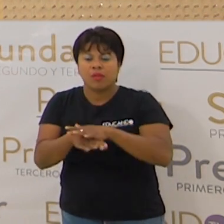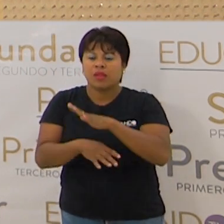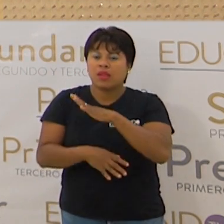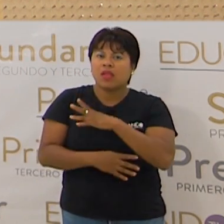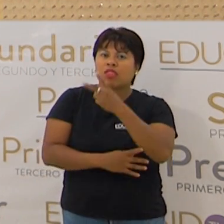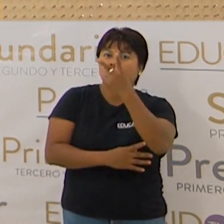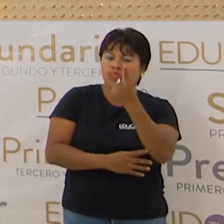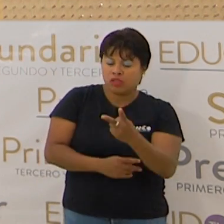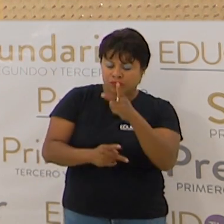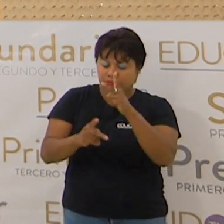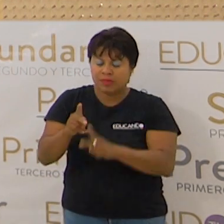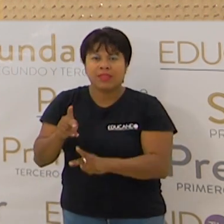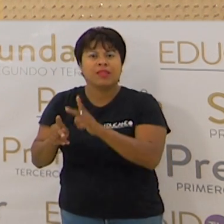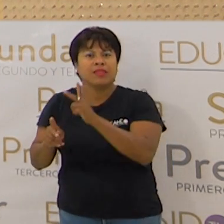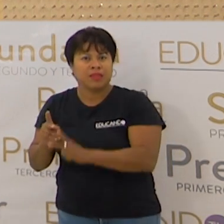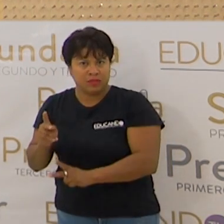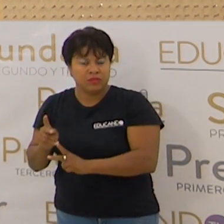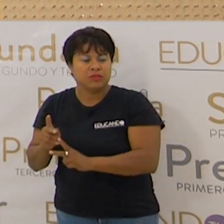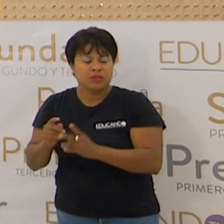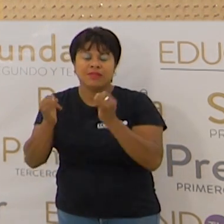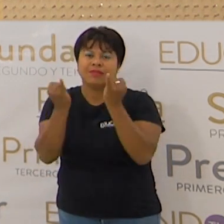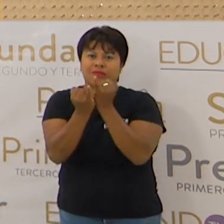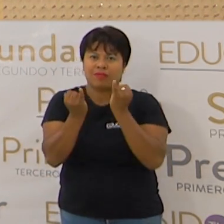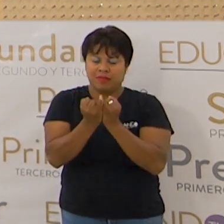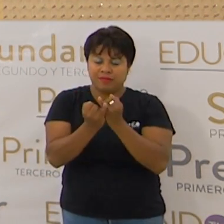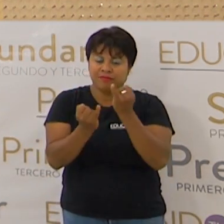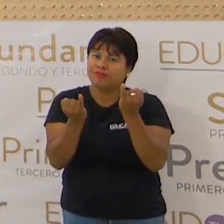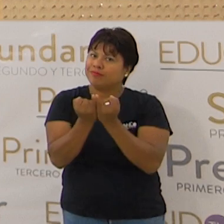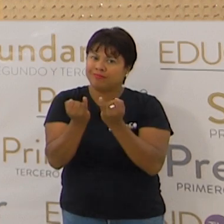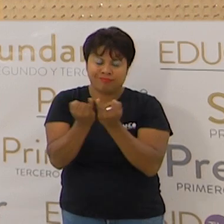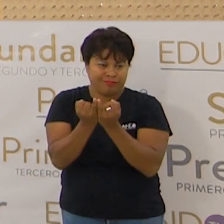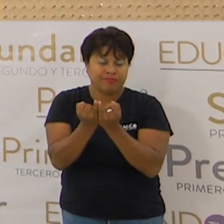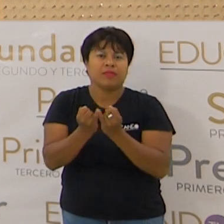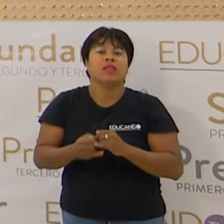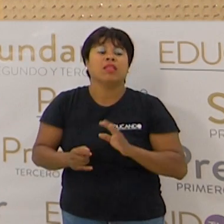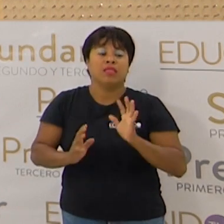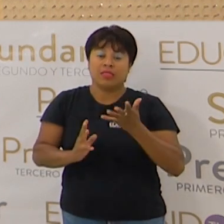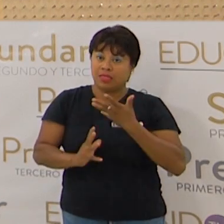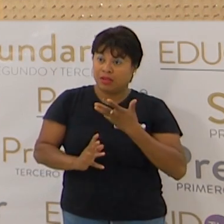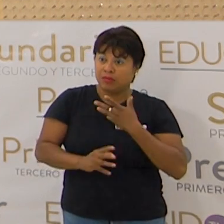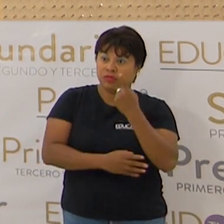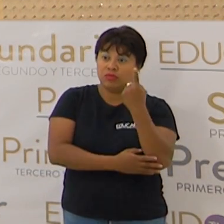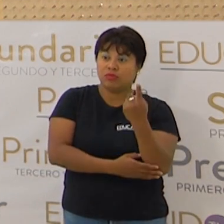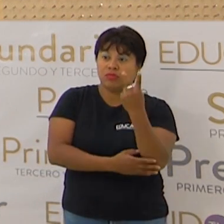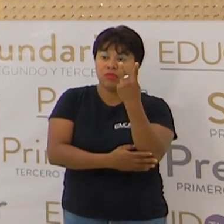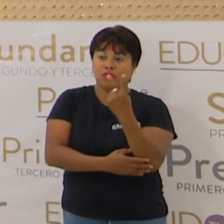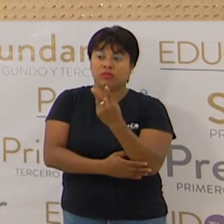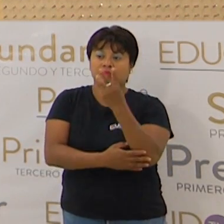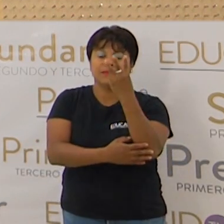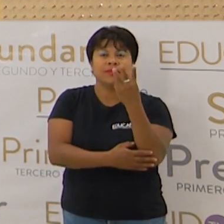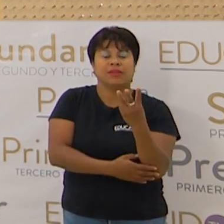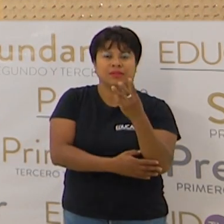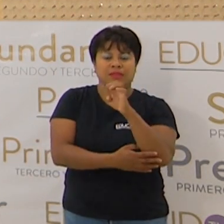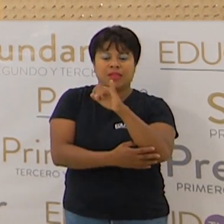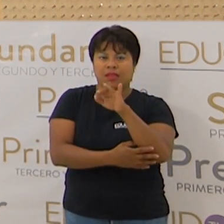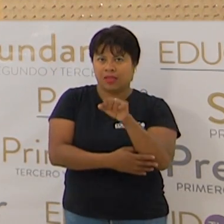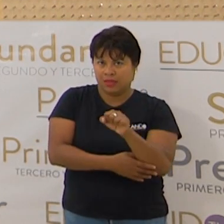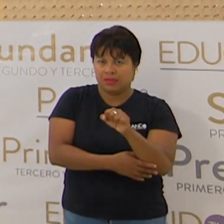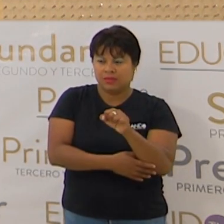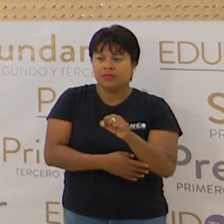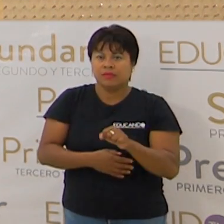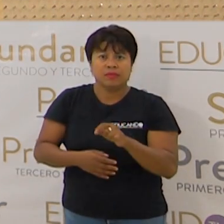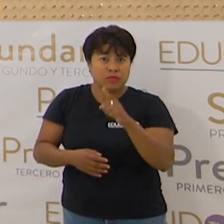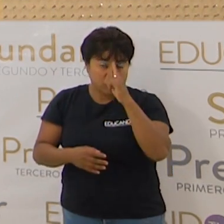salen 2 pedacitos exactamente iguales. Y ya llevamos 1, 2 y 3 ejes de